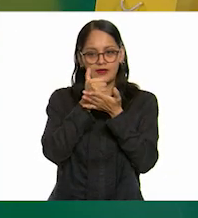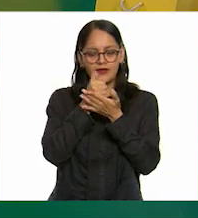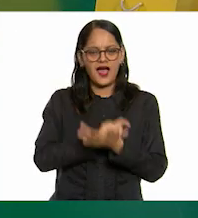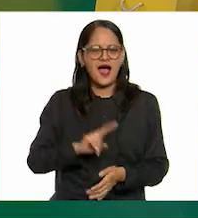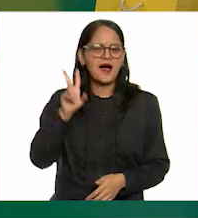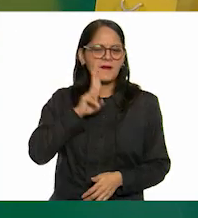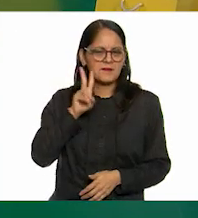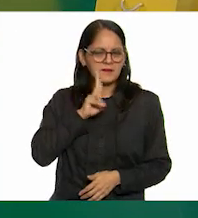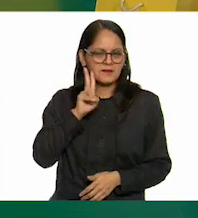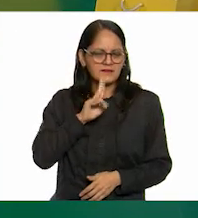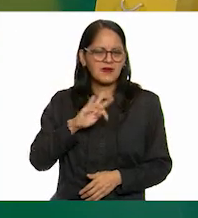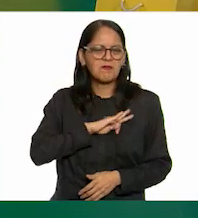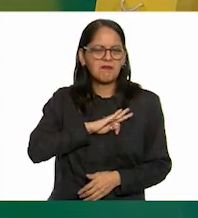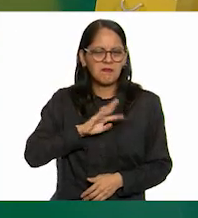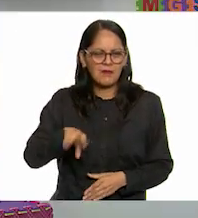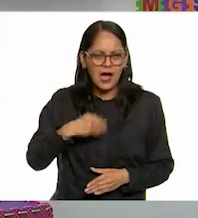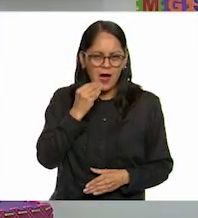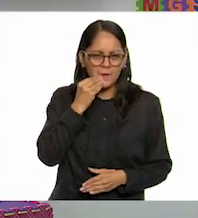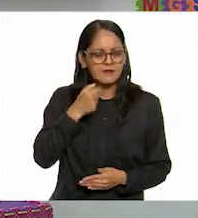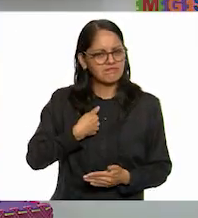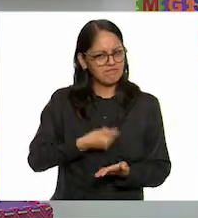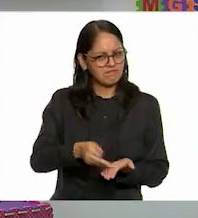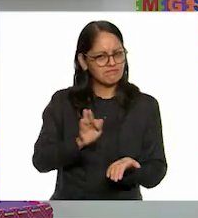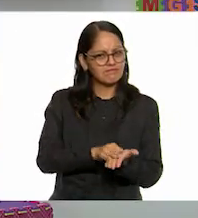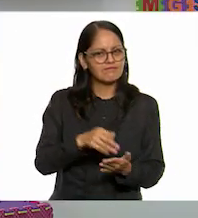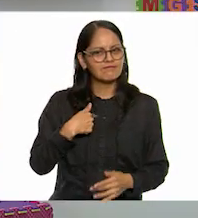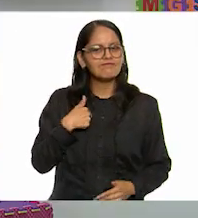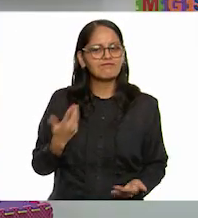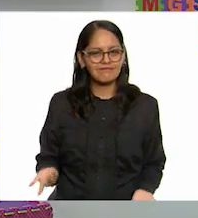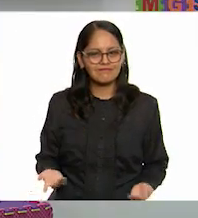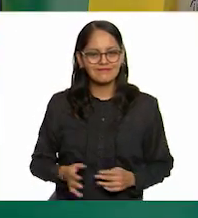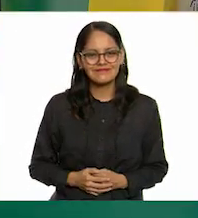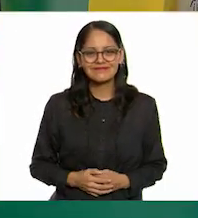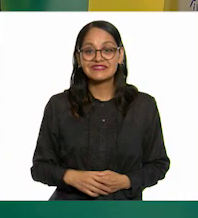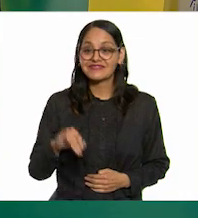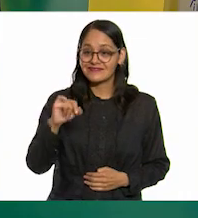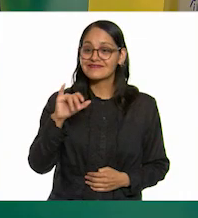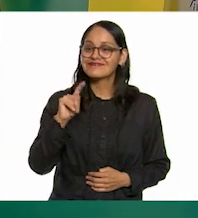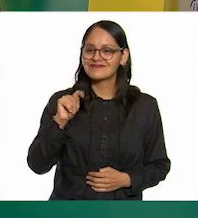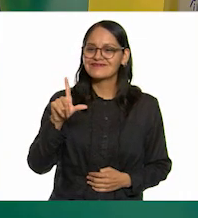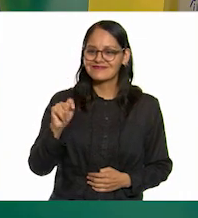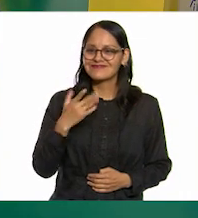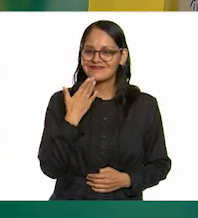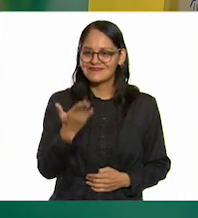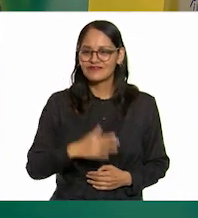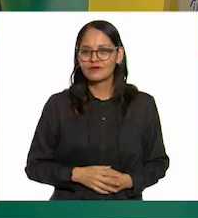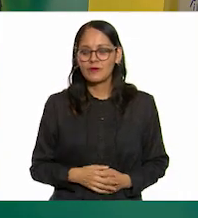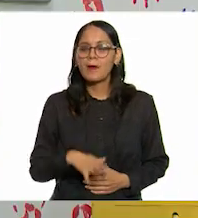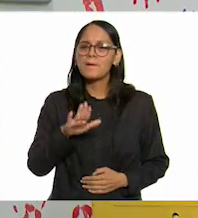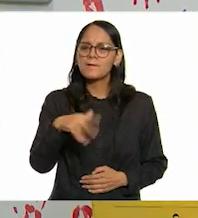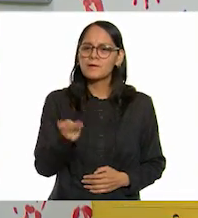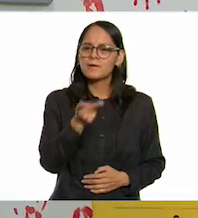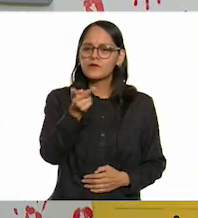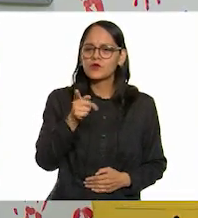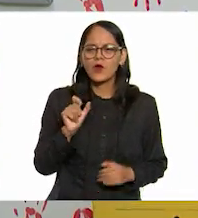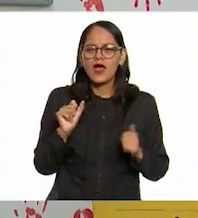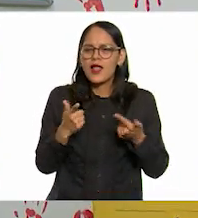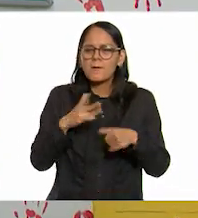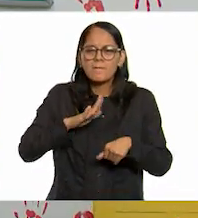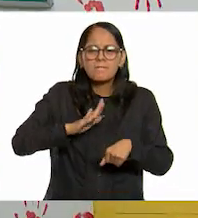intento al menos de comerme uno. Fui muy valiente. Exacto. ¿Qué tal, verdad? Sí. ¿Qué fue lo que más te